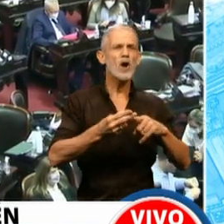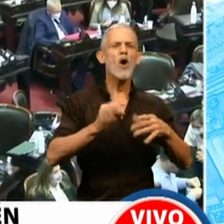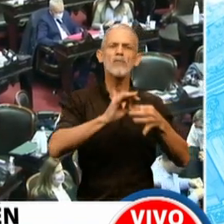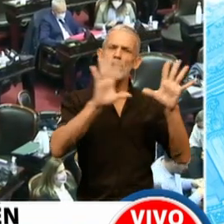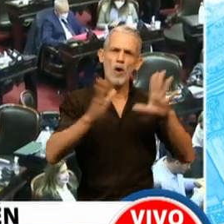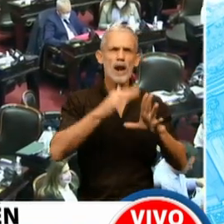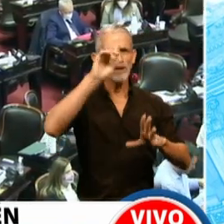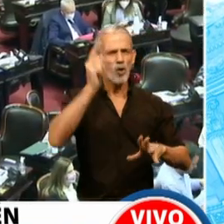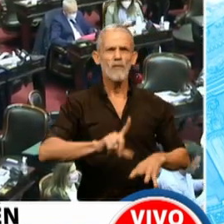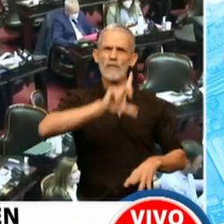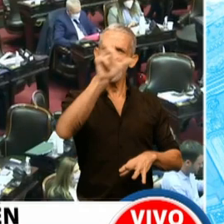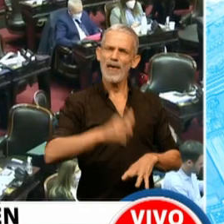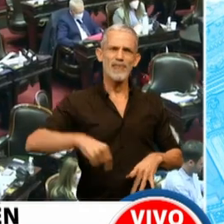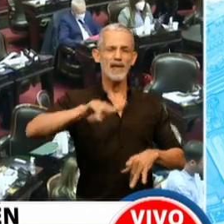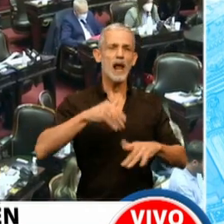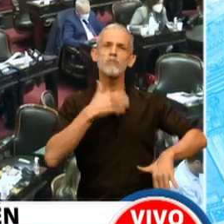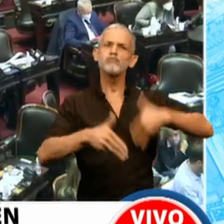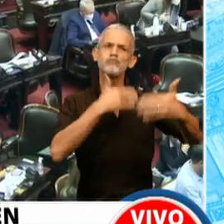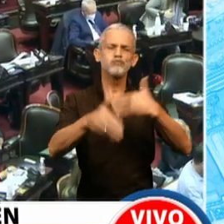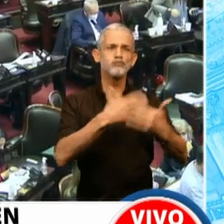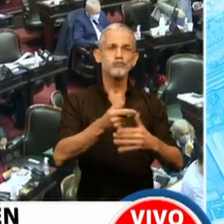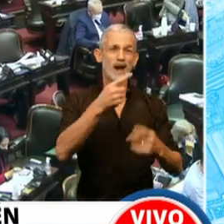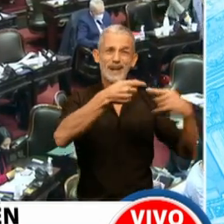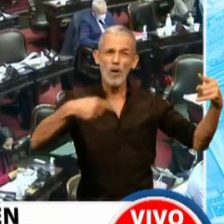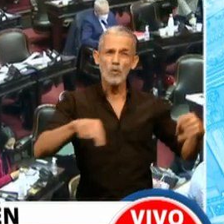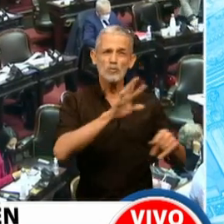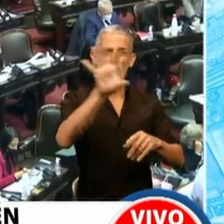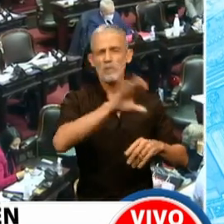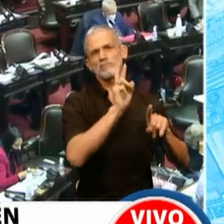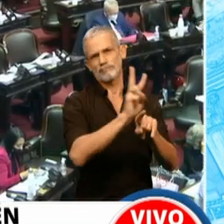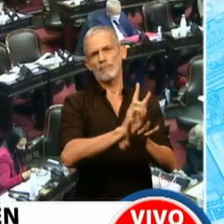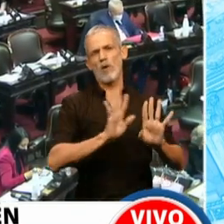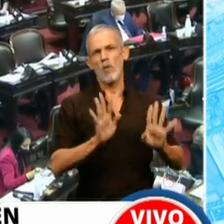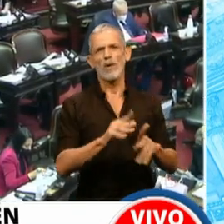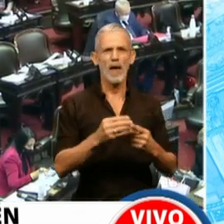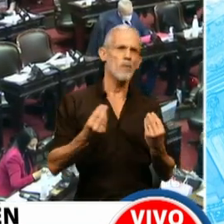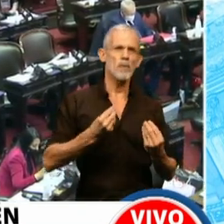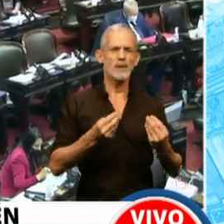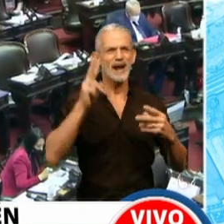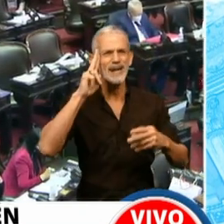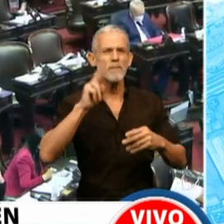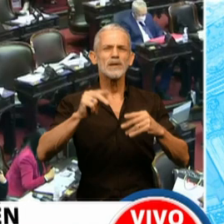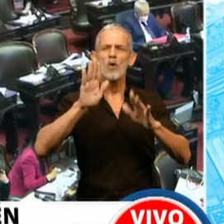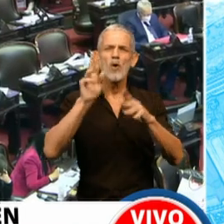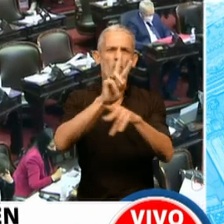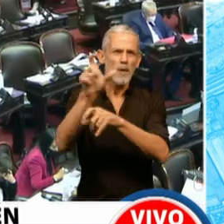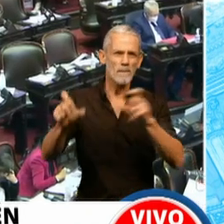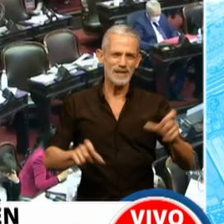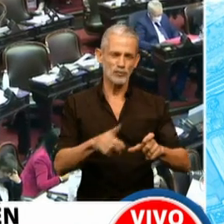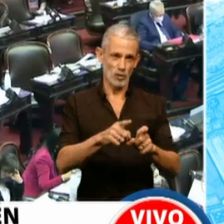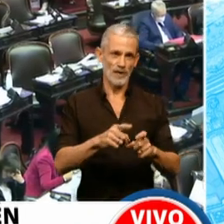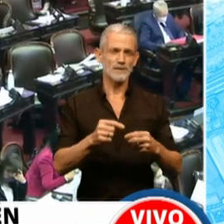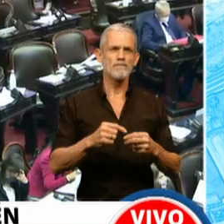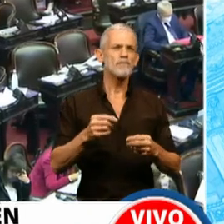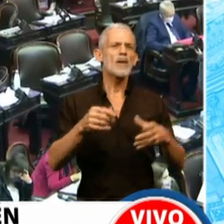en defensa del progreso social y los recursos provinciales con sentido humanista y de justicia social la